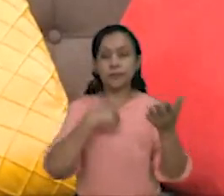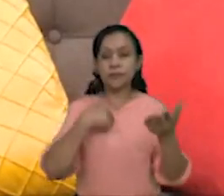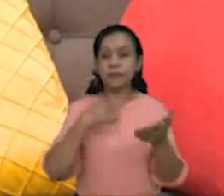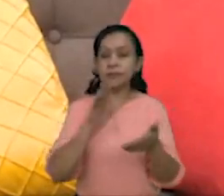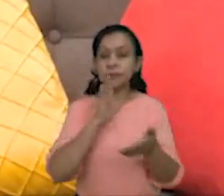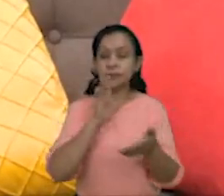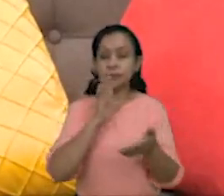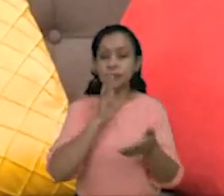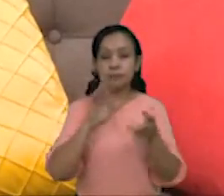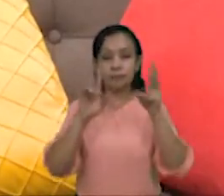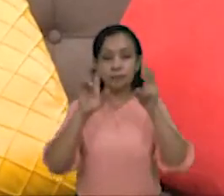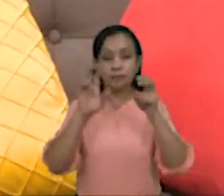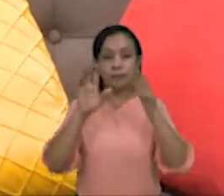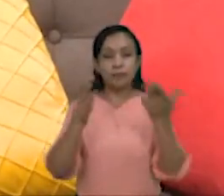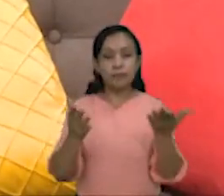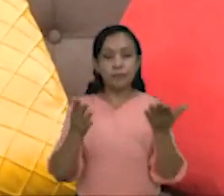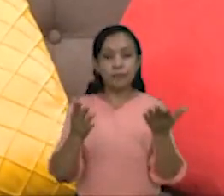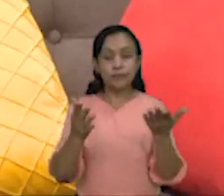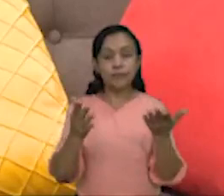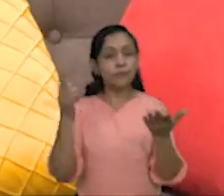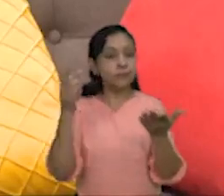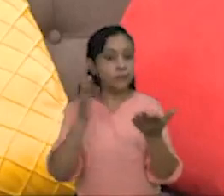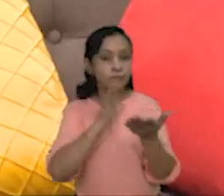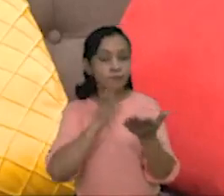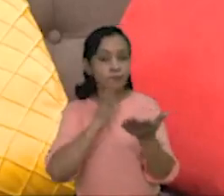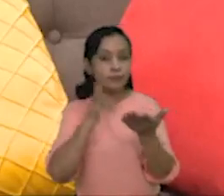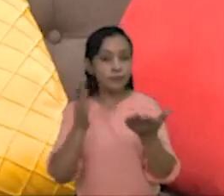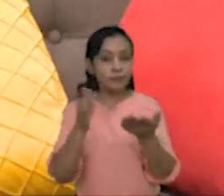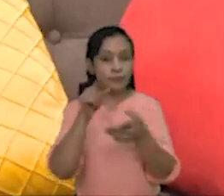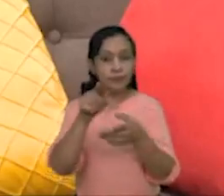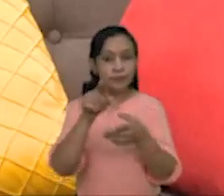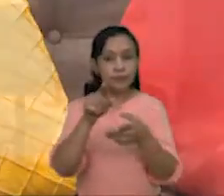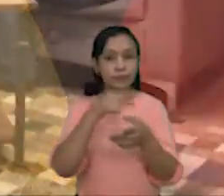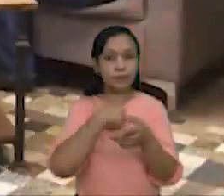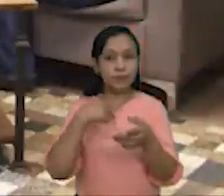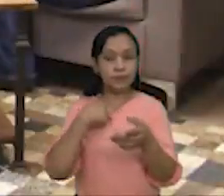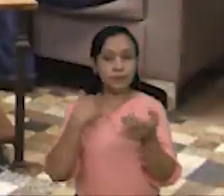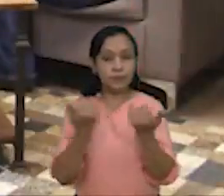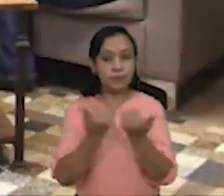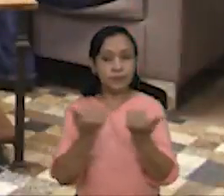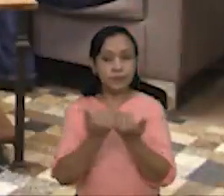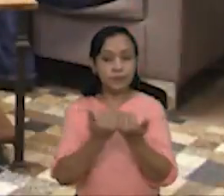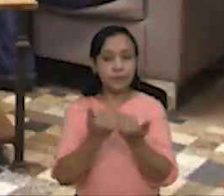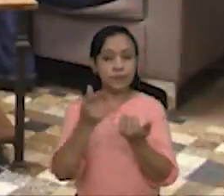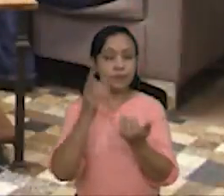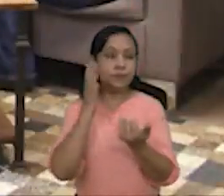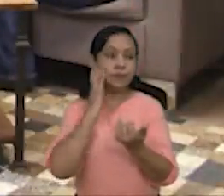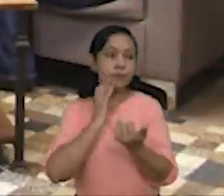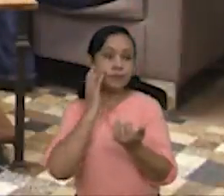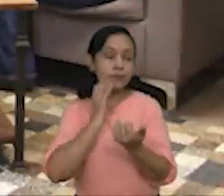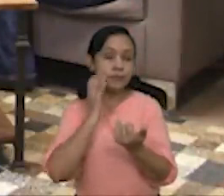habláramos un poco más sobre esto, considerando que vos, Marcela, has tenido esa